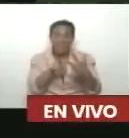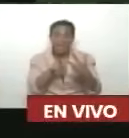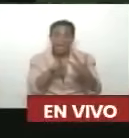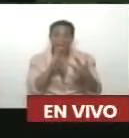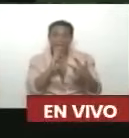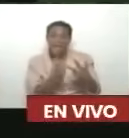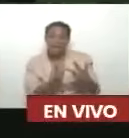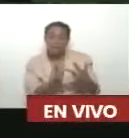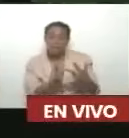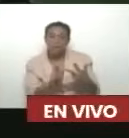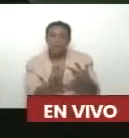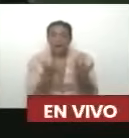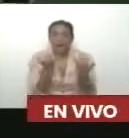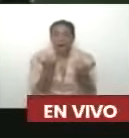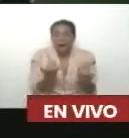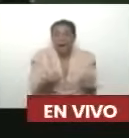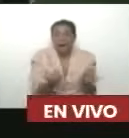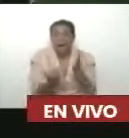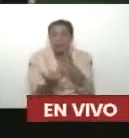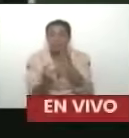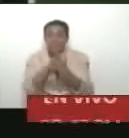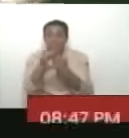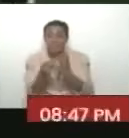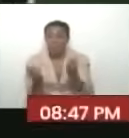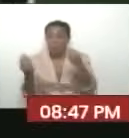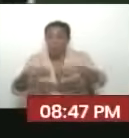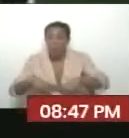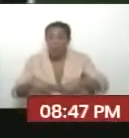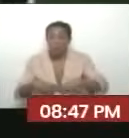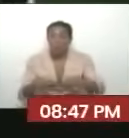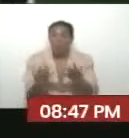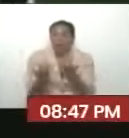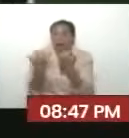consensos. Y el próximo domingo tenemos